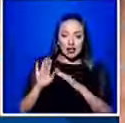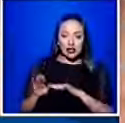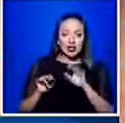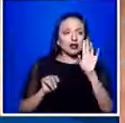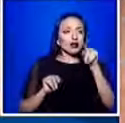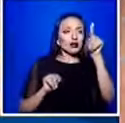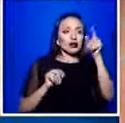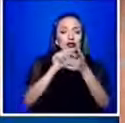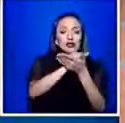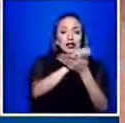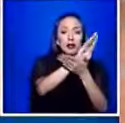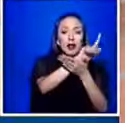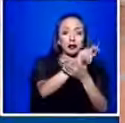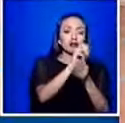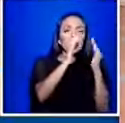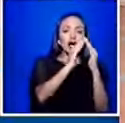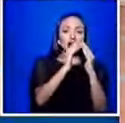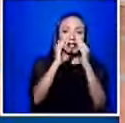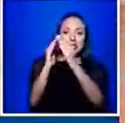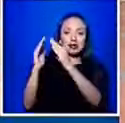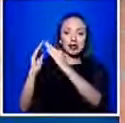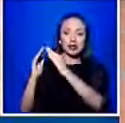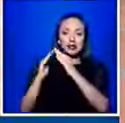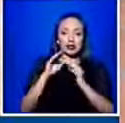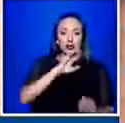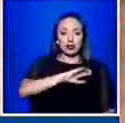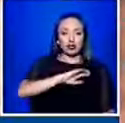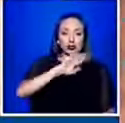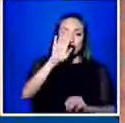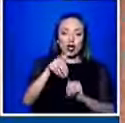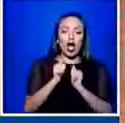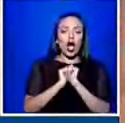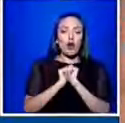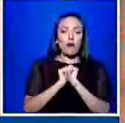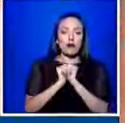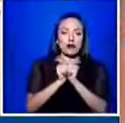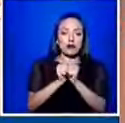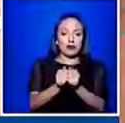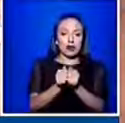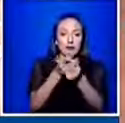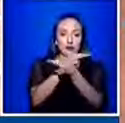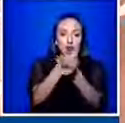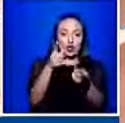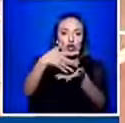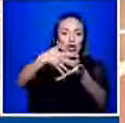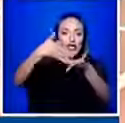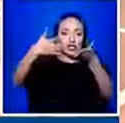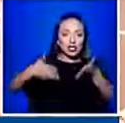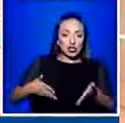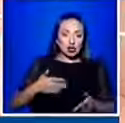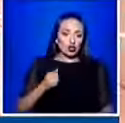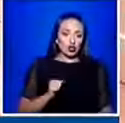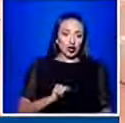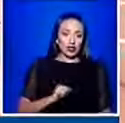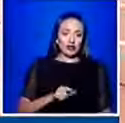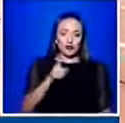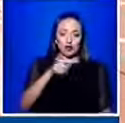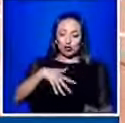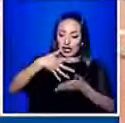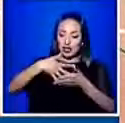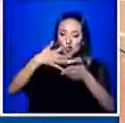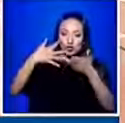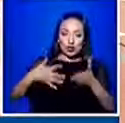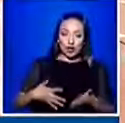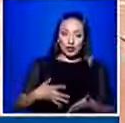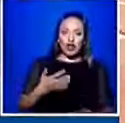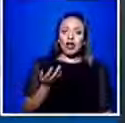Blas. En estas Casas Somos, el municipio de Quito ha previsto el acompañamiento de estos estudiantes desde la labor de promotores y